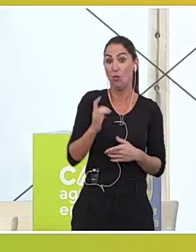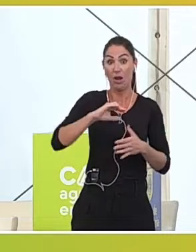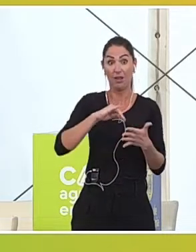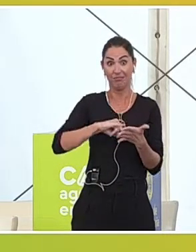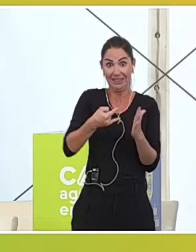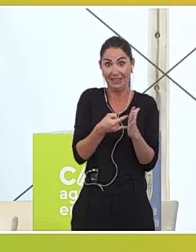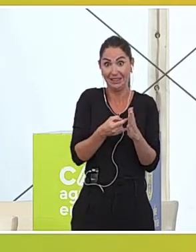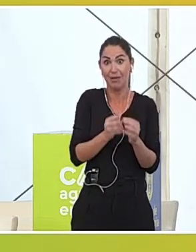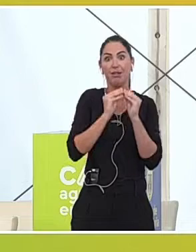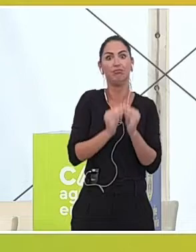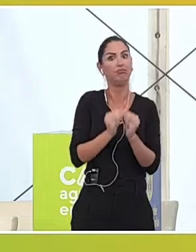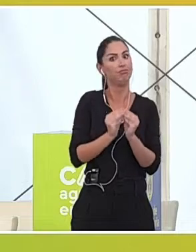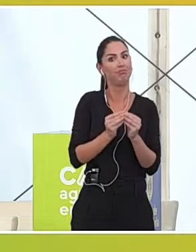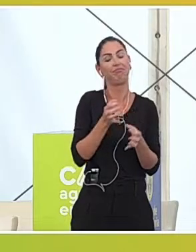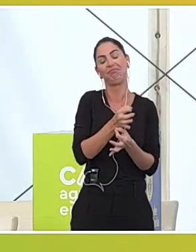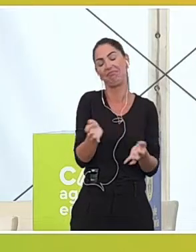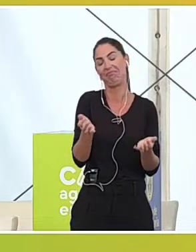funcionaba. Entonces,